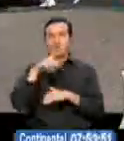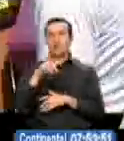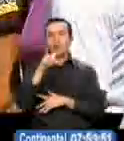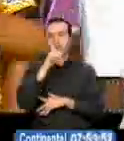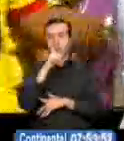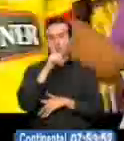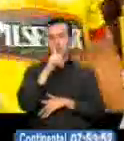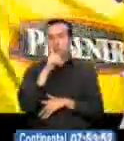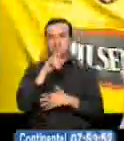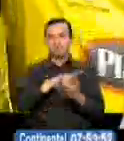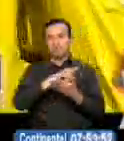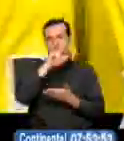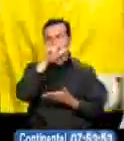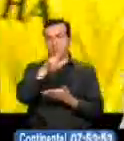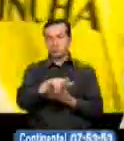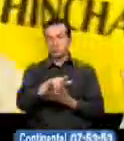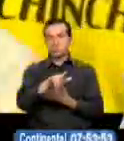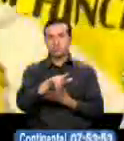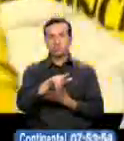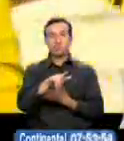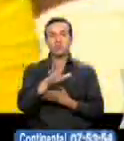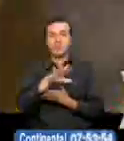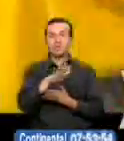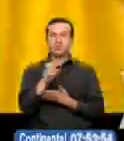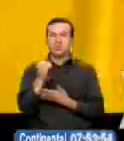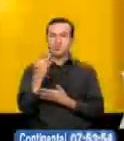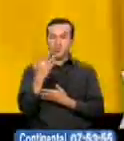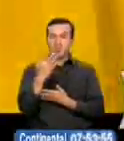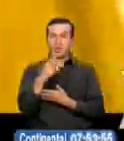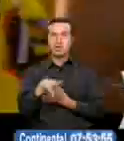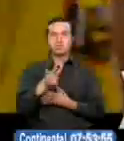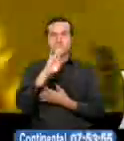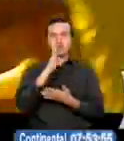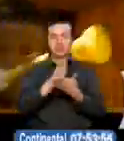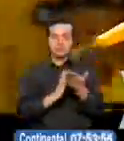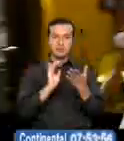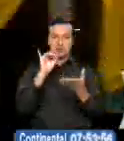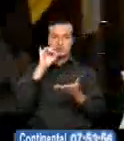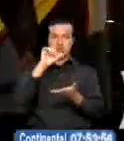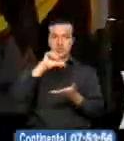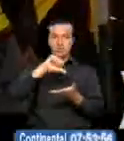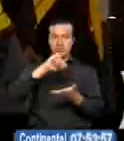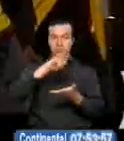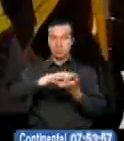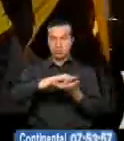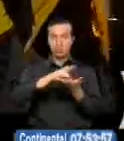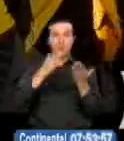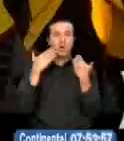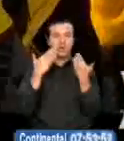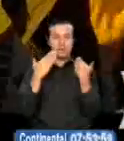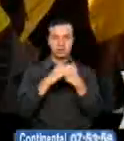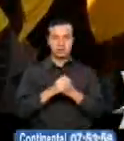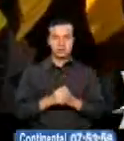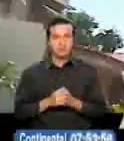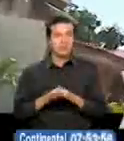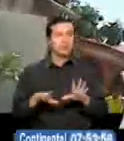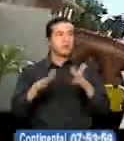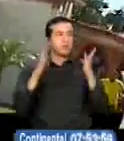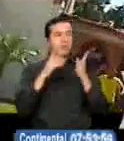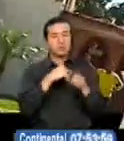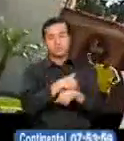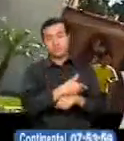Tacunga, tomaron el avión y llegaron a aproximadamente a las 19:30 hasta la ciudad de Guayaquil. Celebración que se